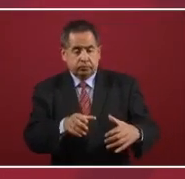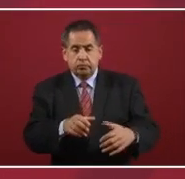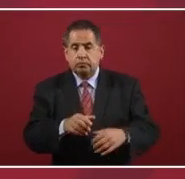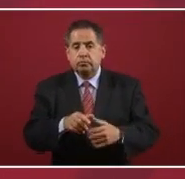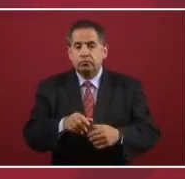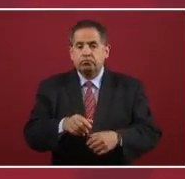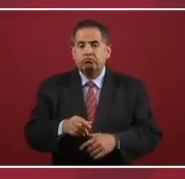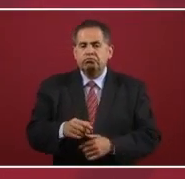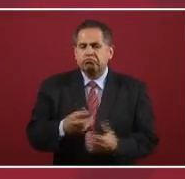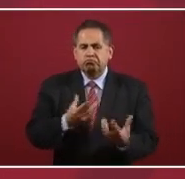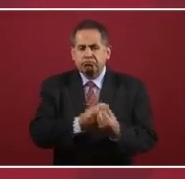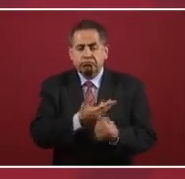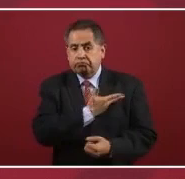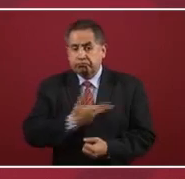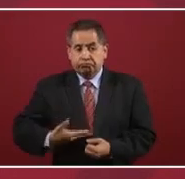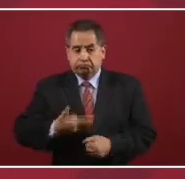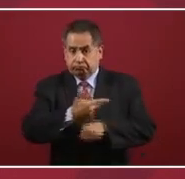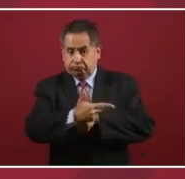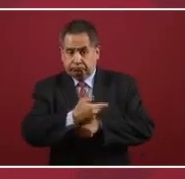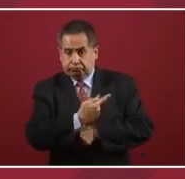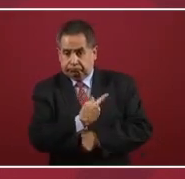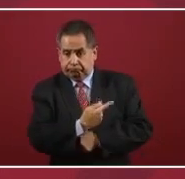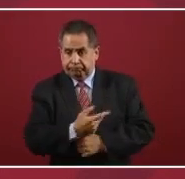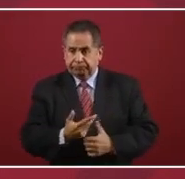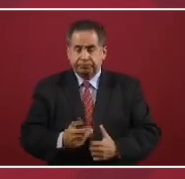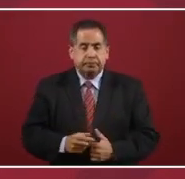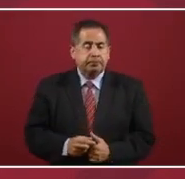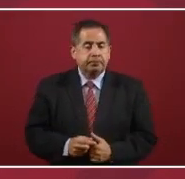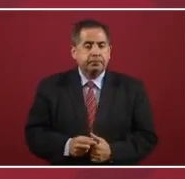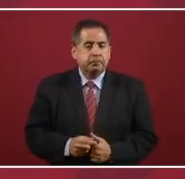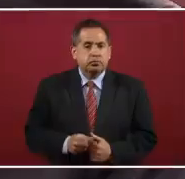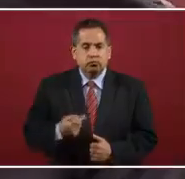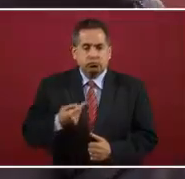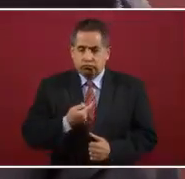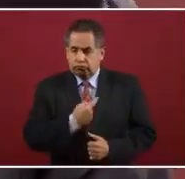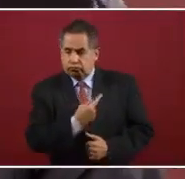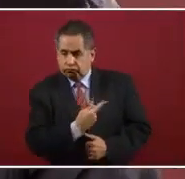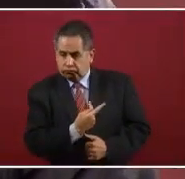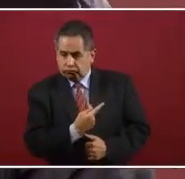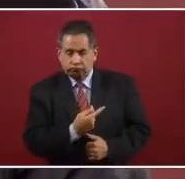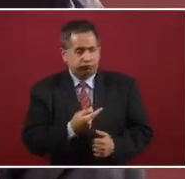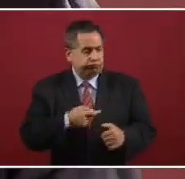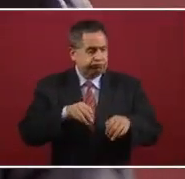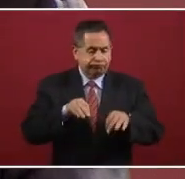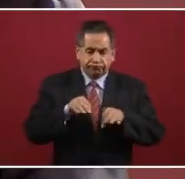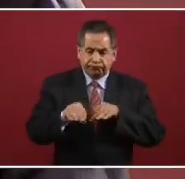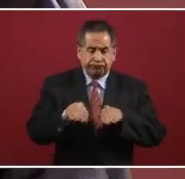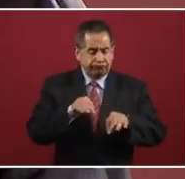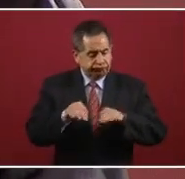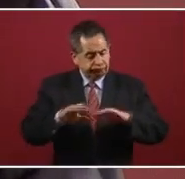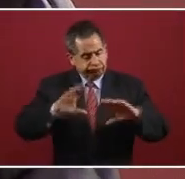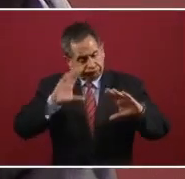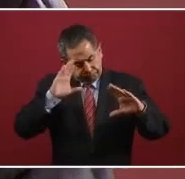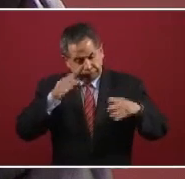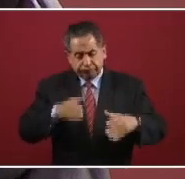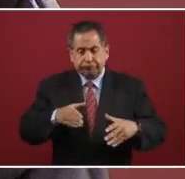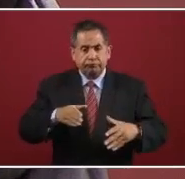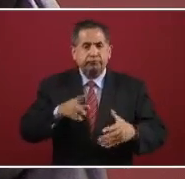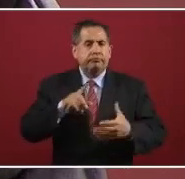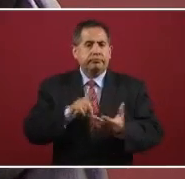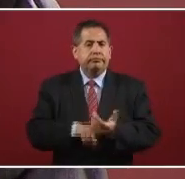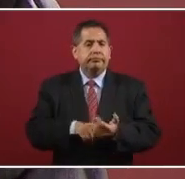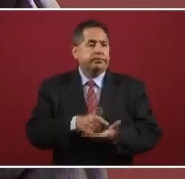porque estamos trabajando en el apoyo a